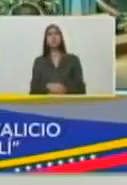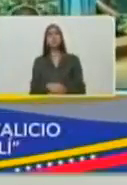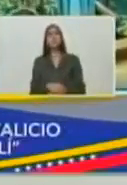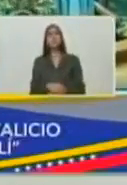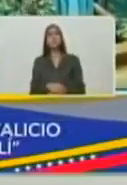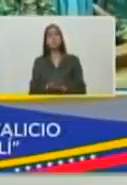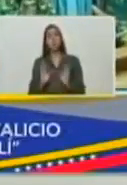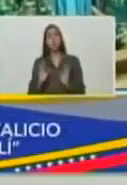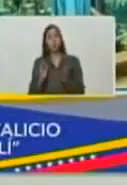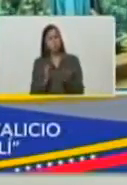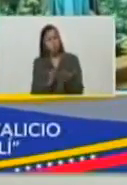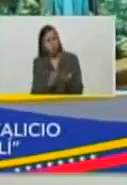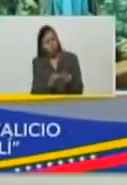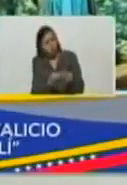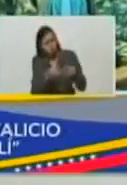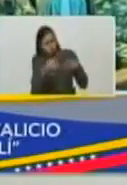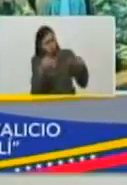lo abra,